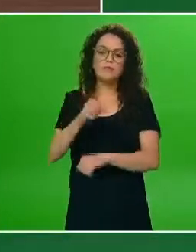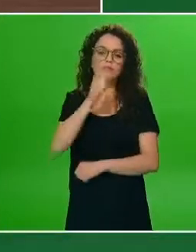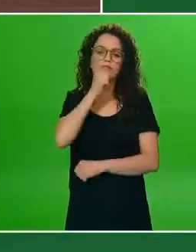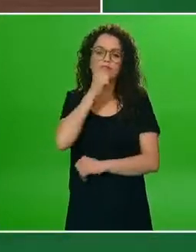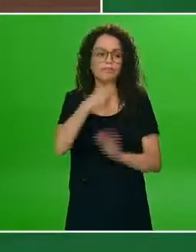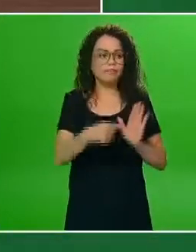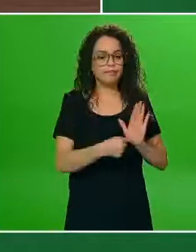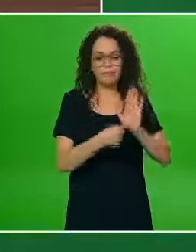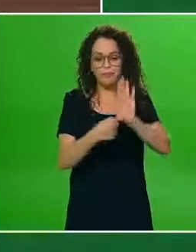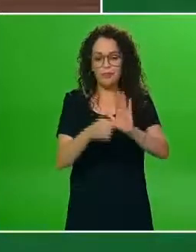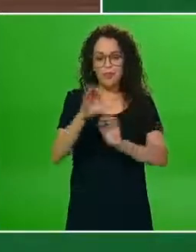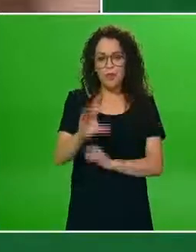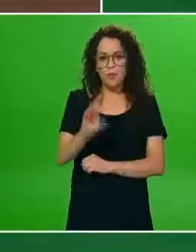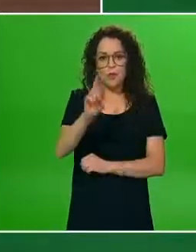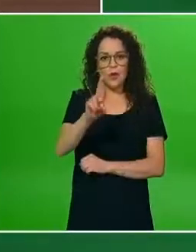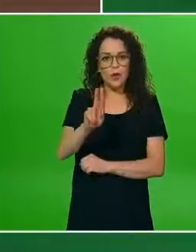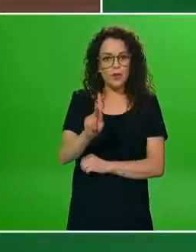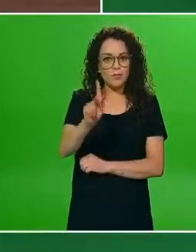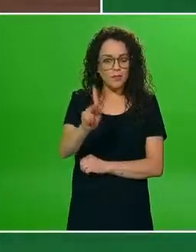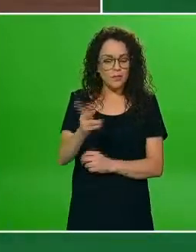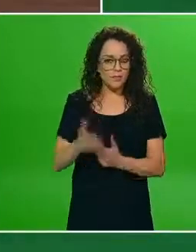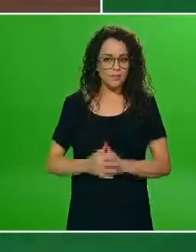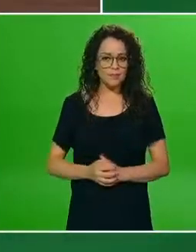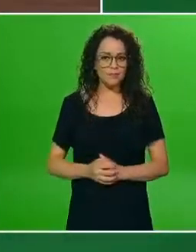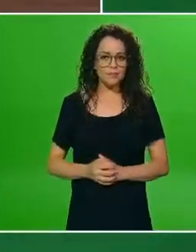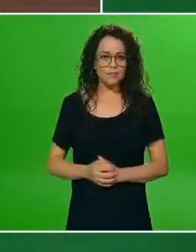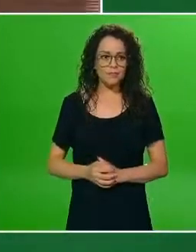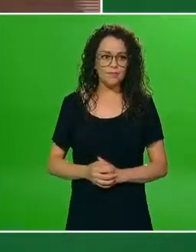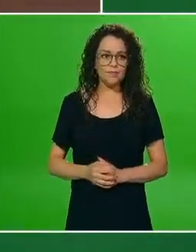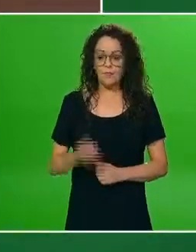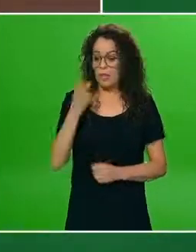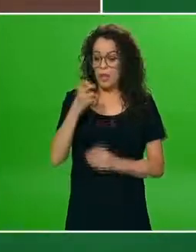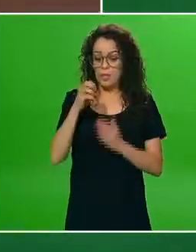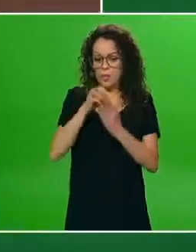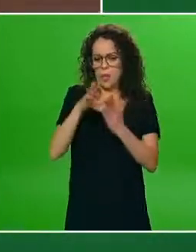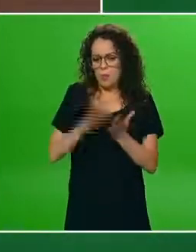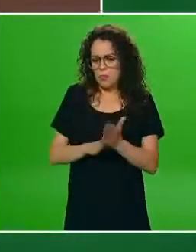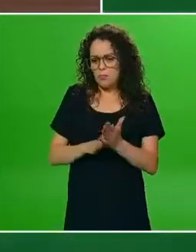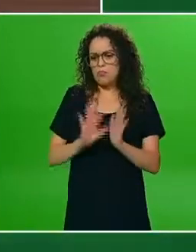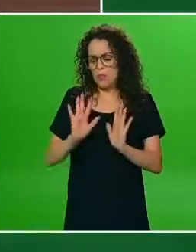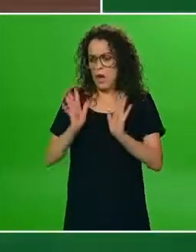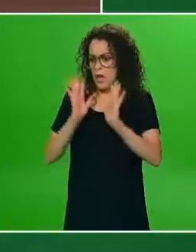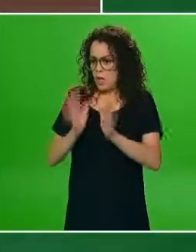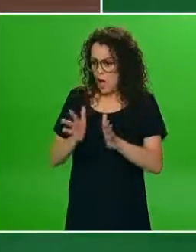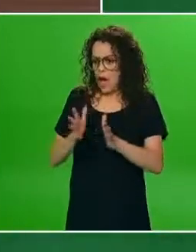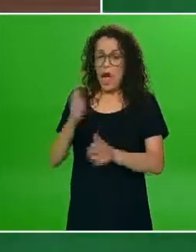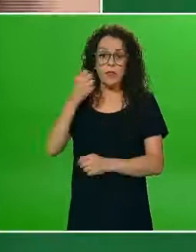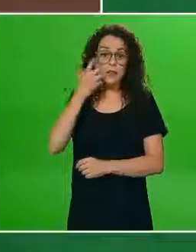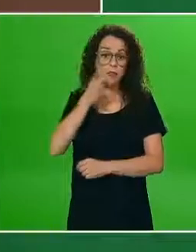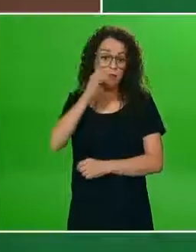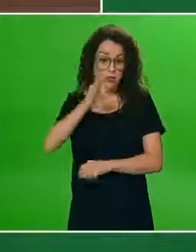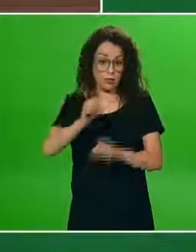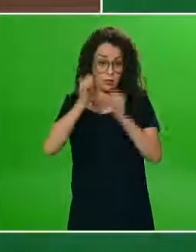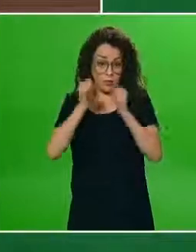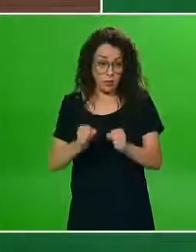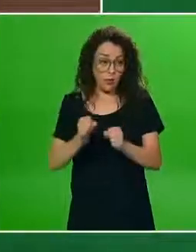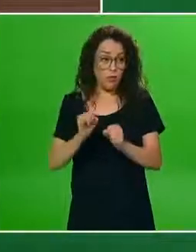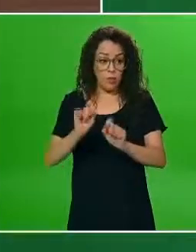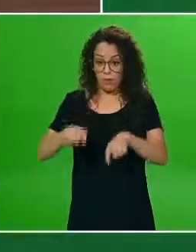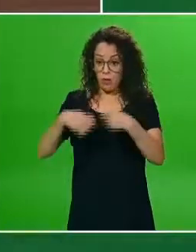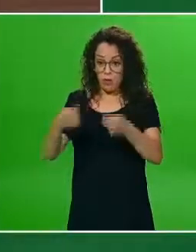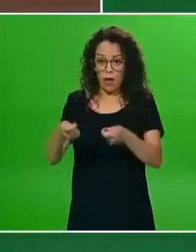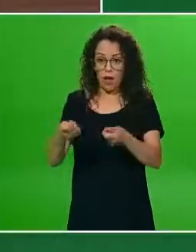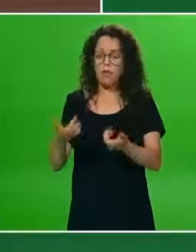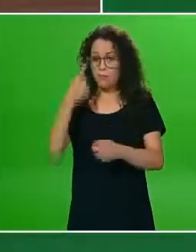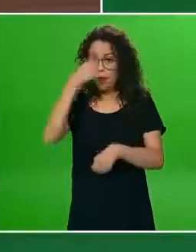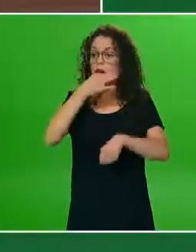candidatos. Entonces, no está bien el registro, pero no por tener el registro quiere decir que ya se van a